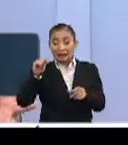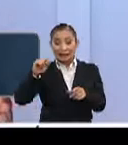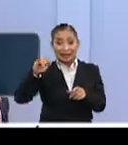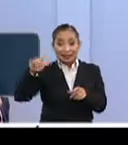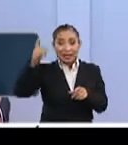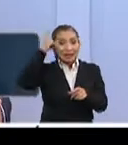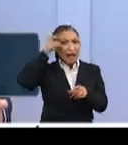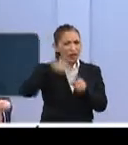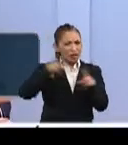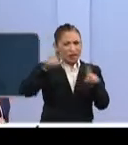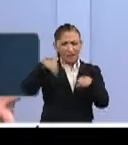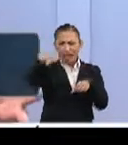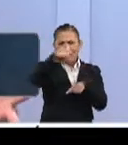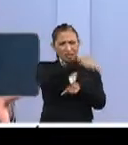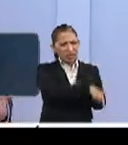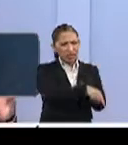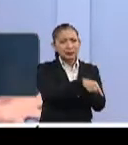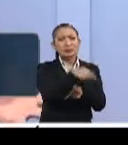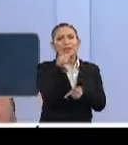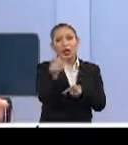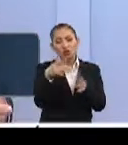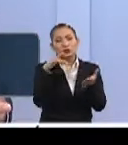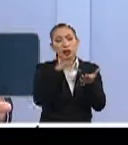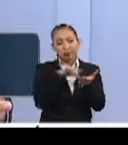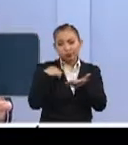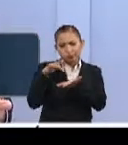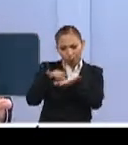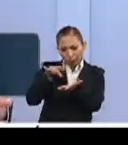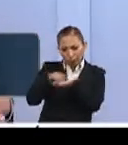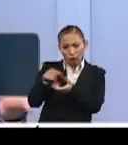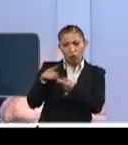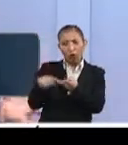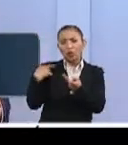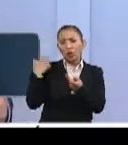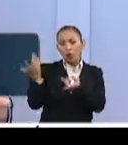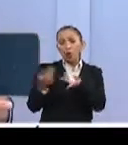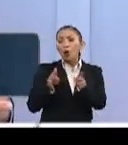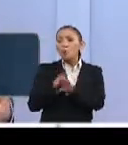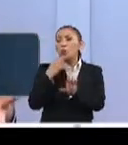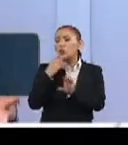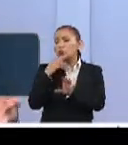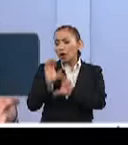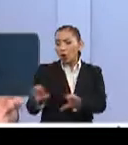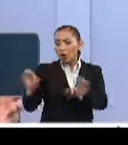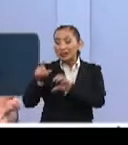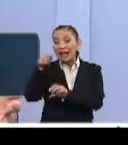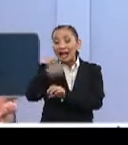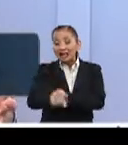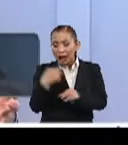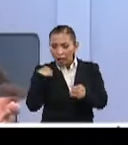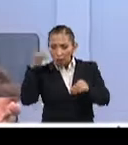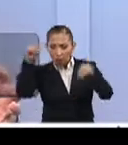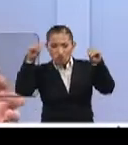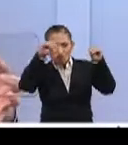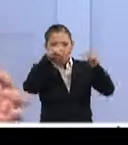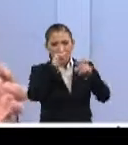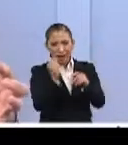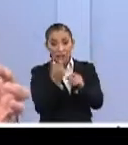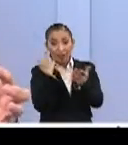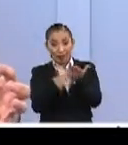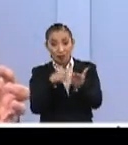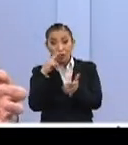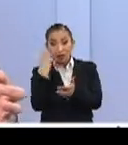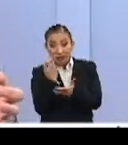de los directivos, quienes dan el soporte, quienes dan la operación, quienes hacen el despliegue tecnológico en